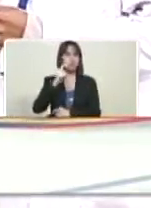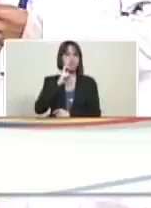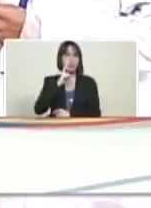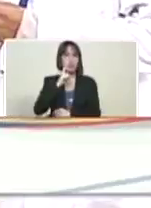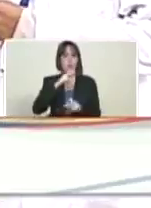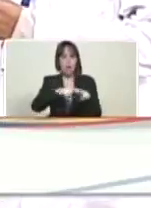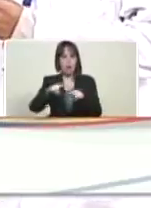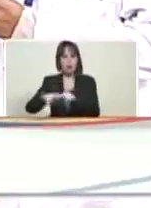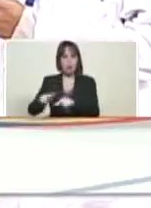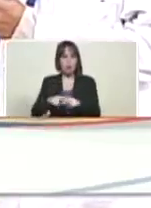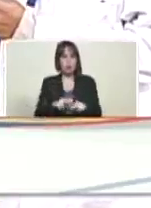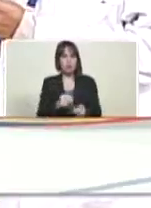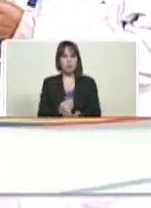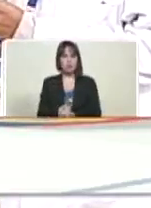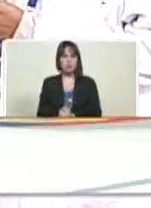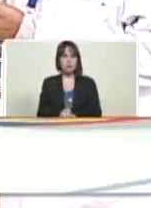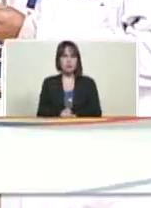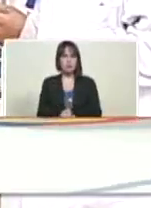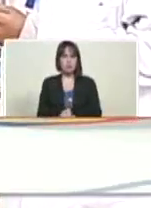infantil.